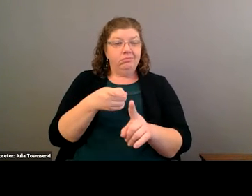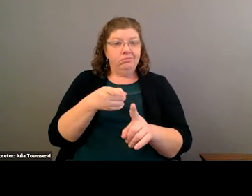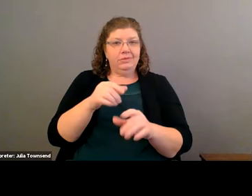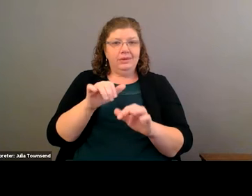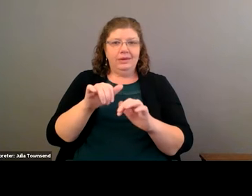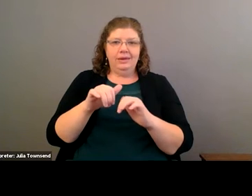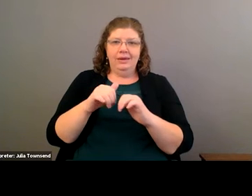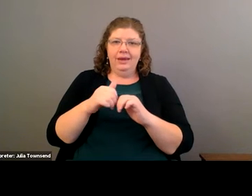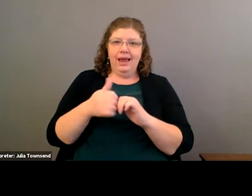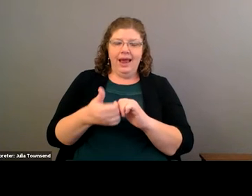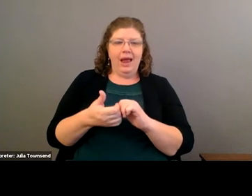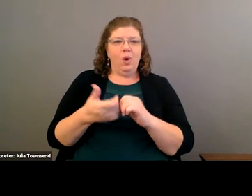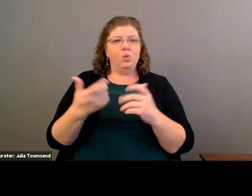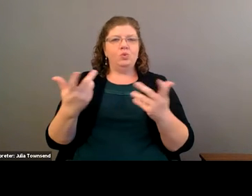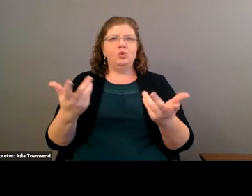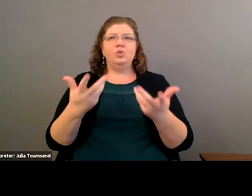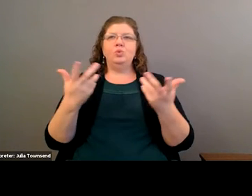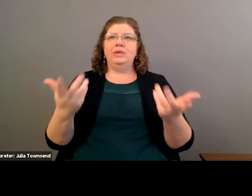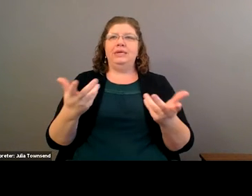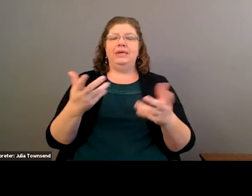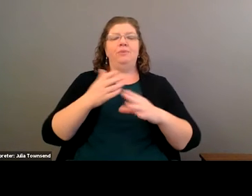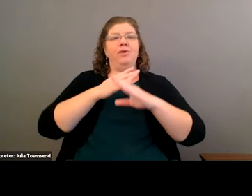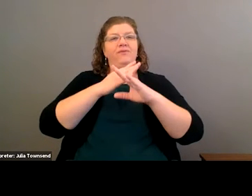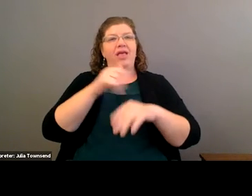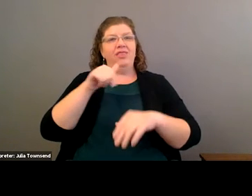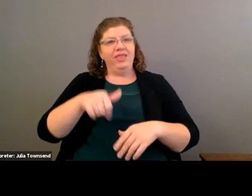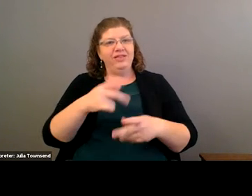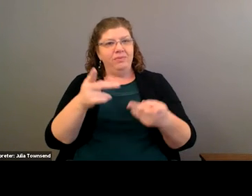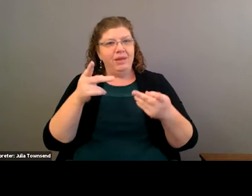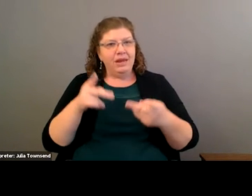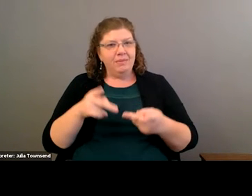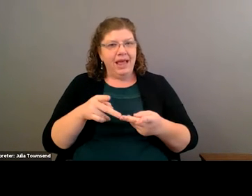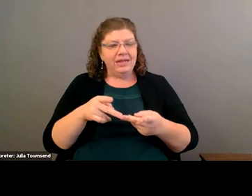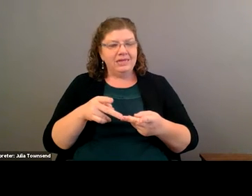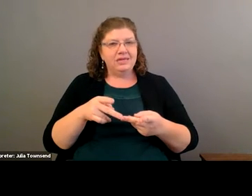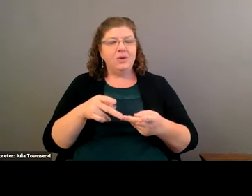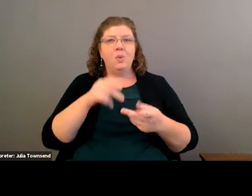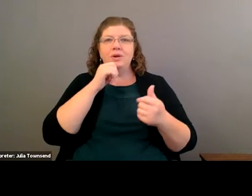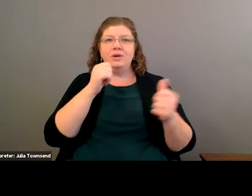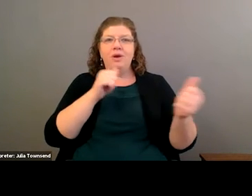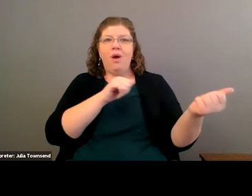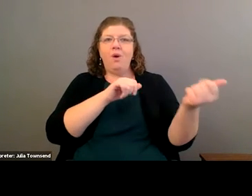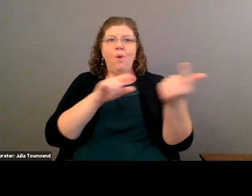¿cómo podemos tratar de ser un lugar donde